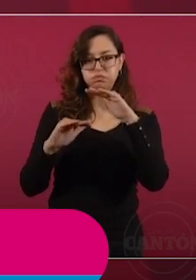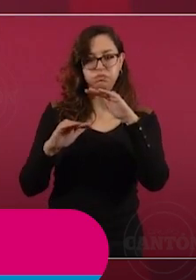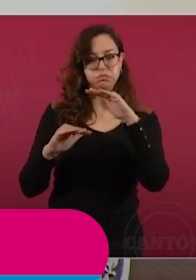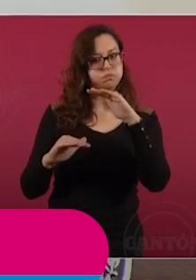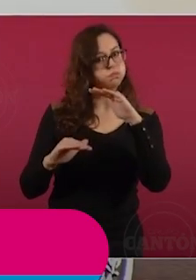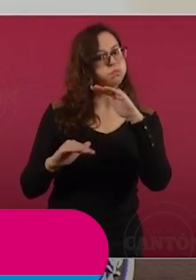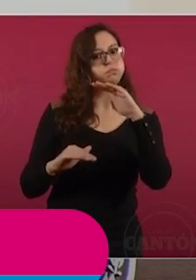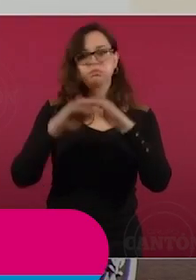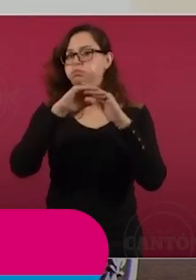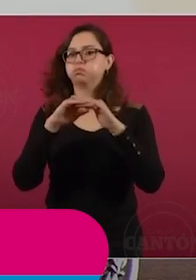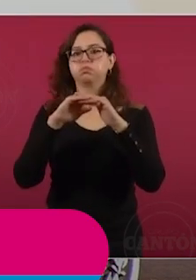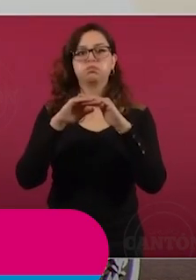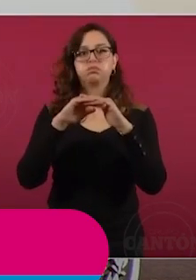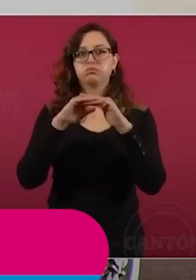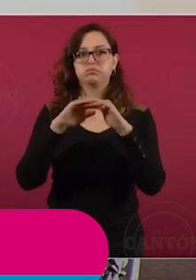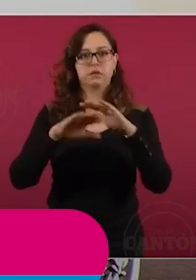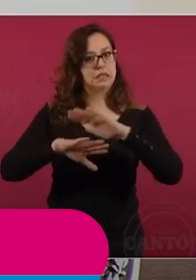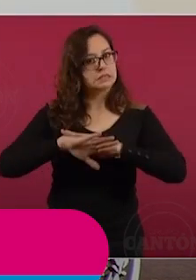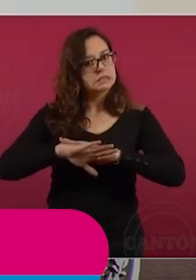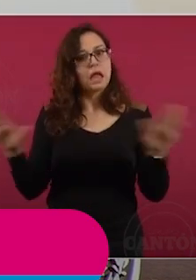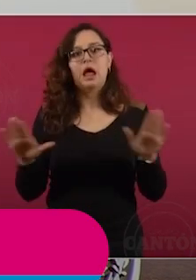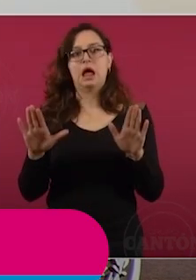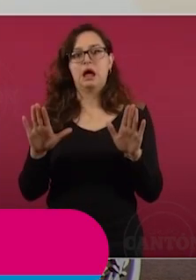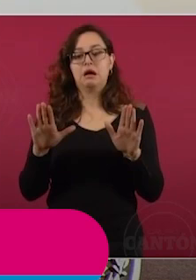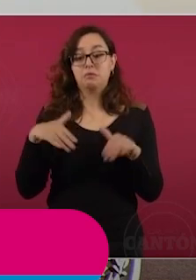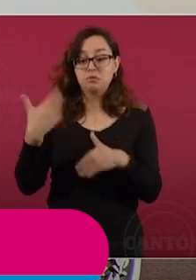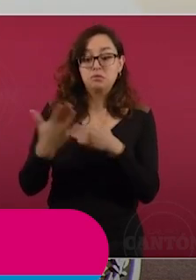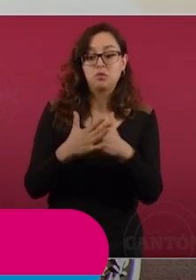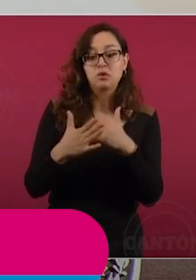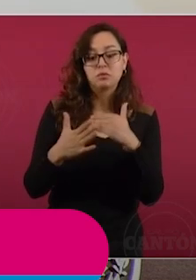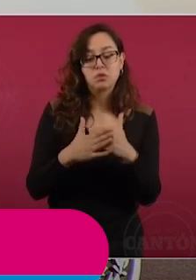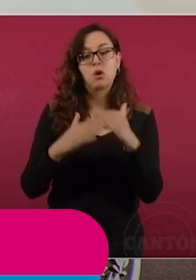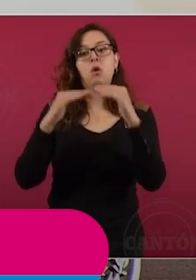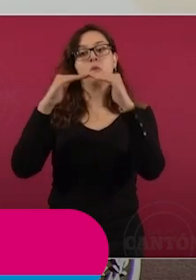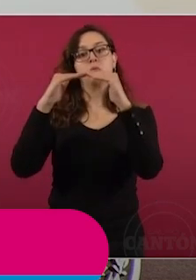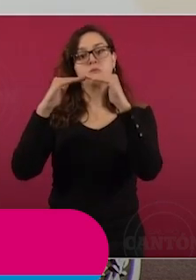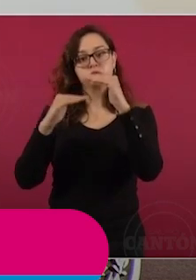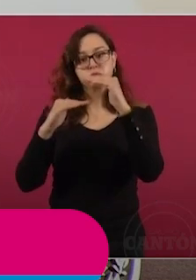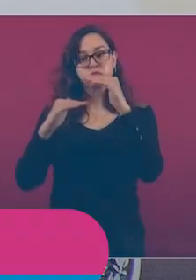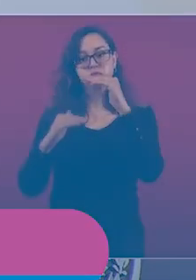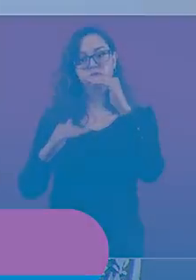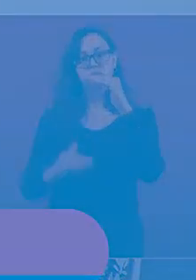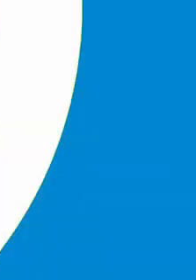y va a empezar a bajar Ese es mi pronóstico